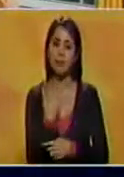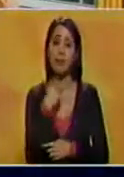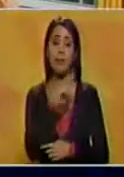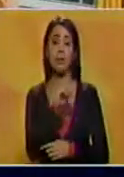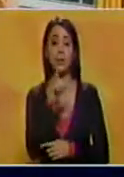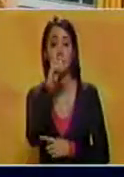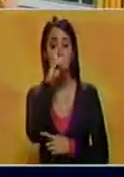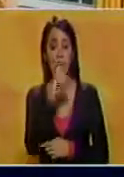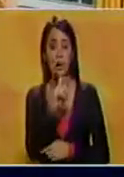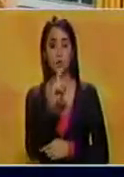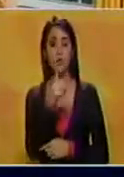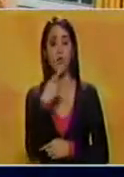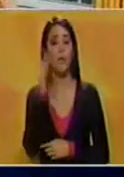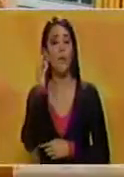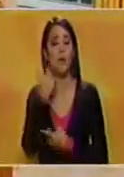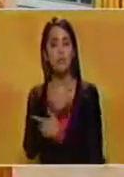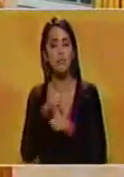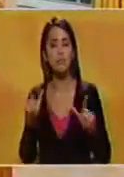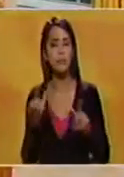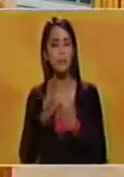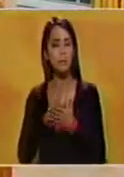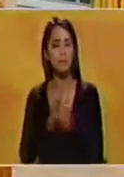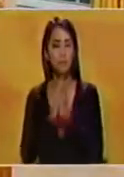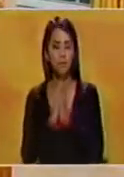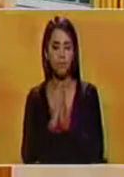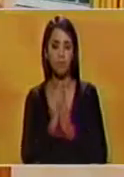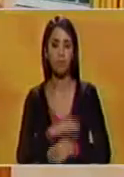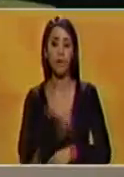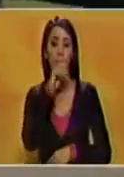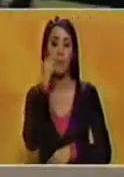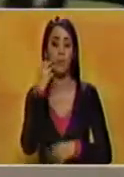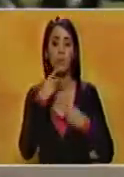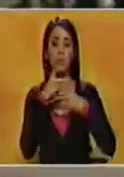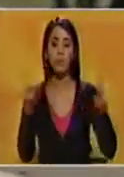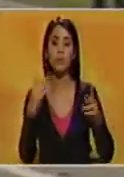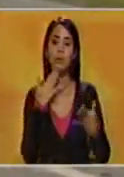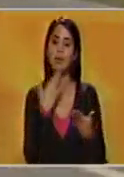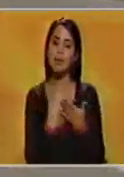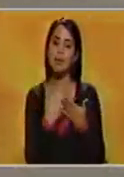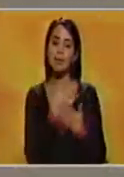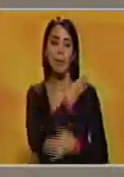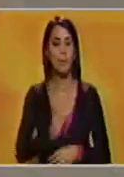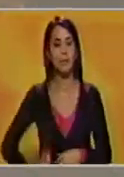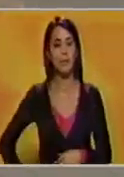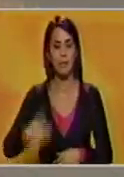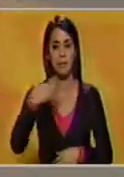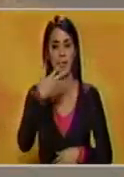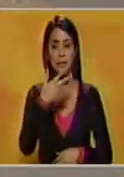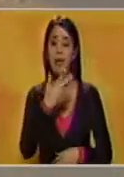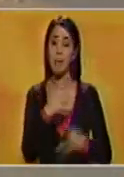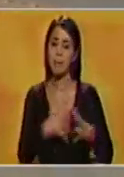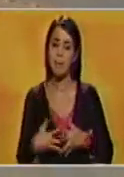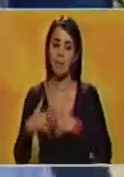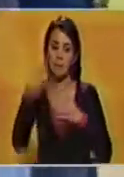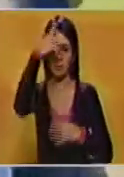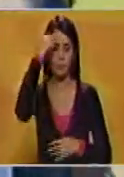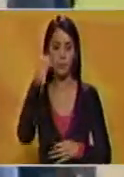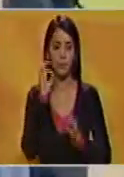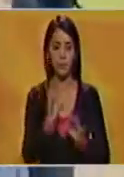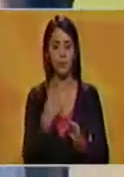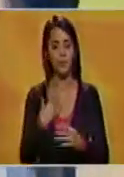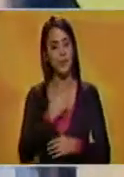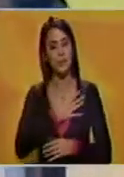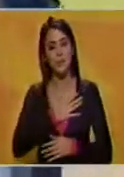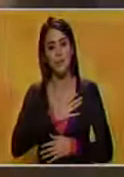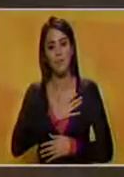años en la cárcel. La estrella publicó en su cuenta de Twitter unas palabras de agradecimiento al mandatario por el acto de clemencia y aseguró estar